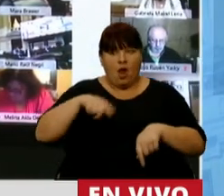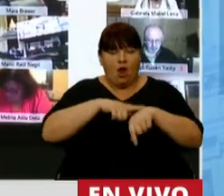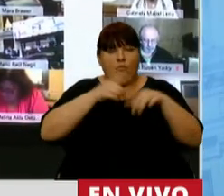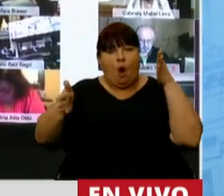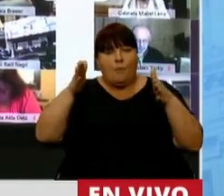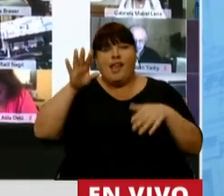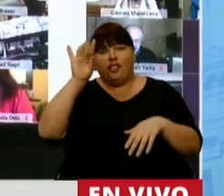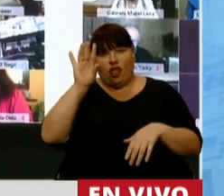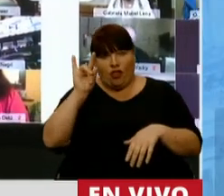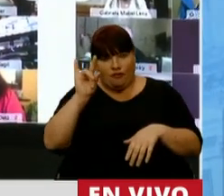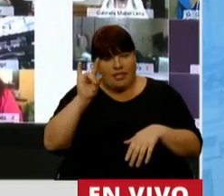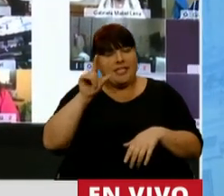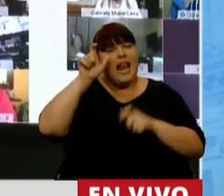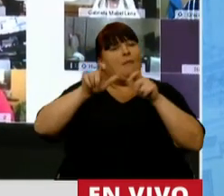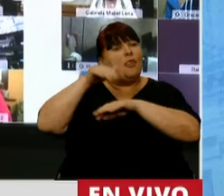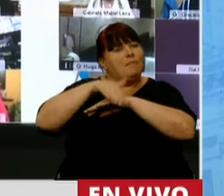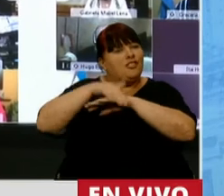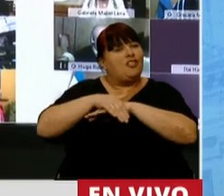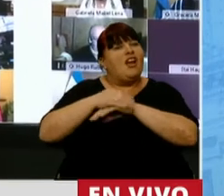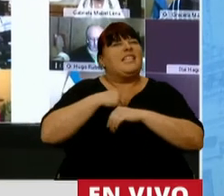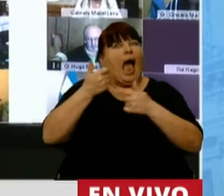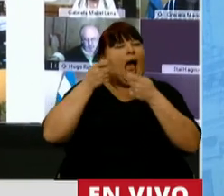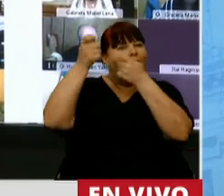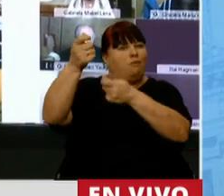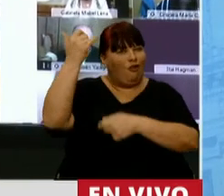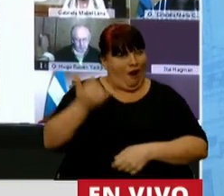tiempo tan complejo los misioneros se sintieron